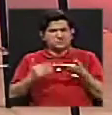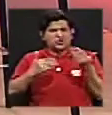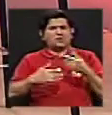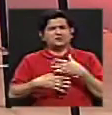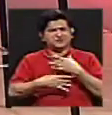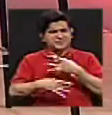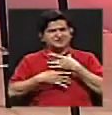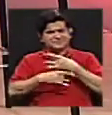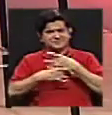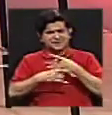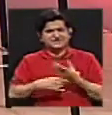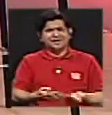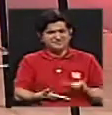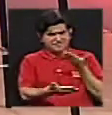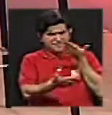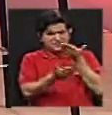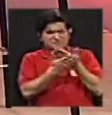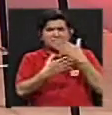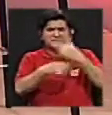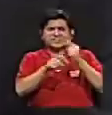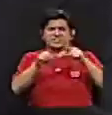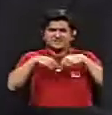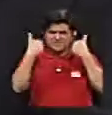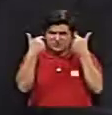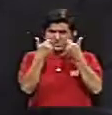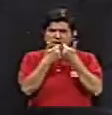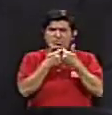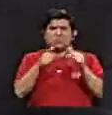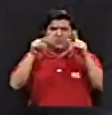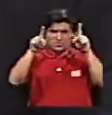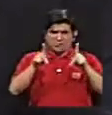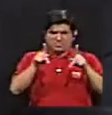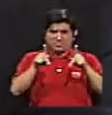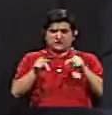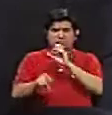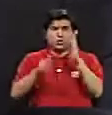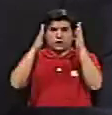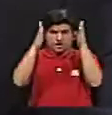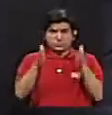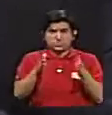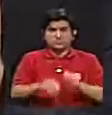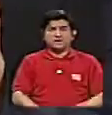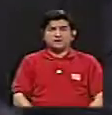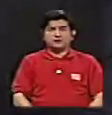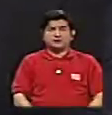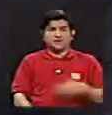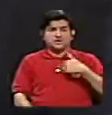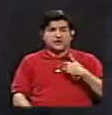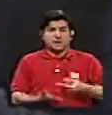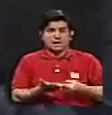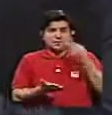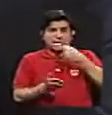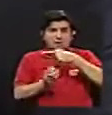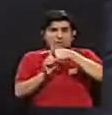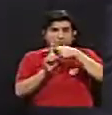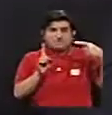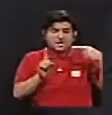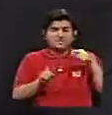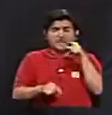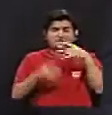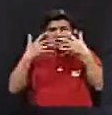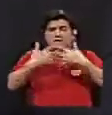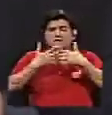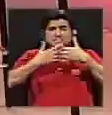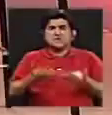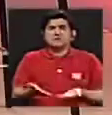curiosas, que la propuesta que hace un grupo de costarricenses vale menos de la mitad de lo que estaba haciendo esta